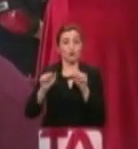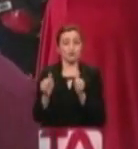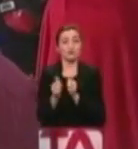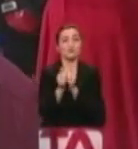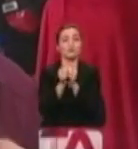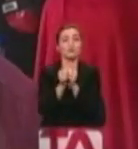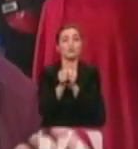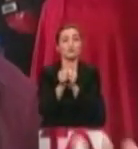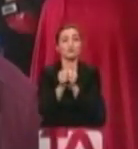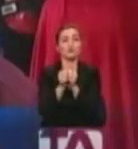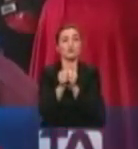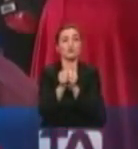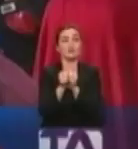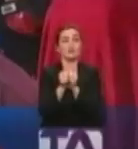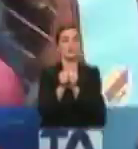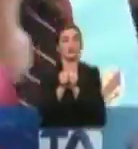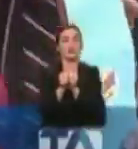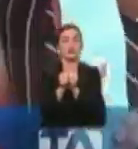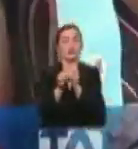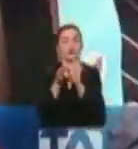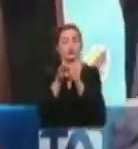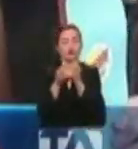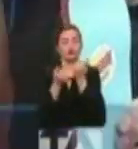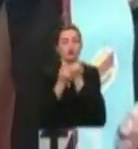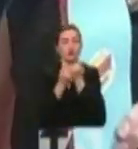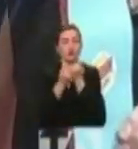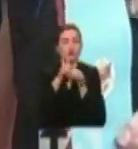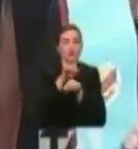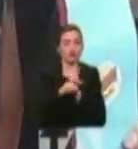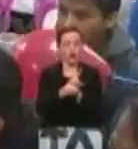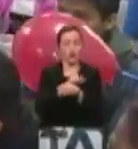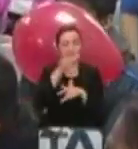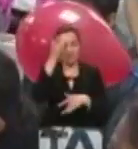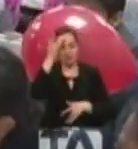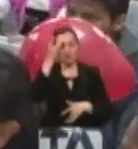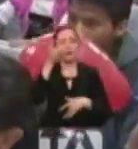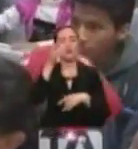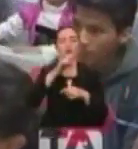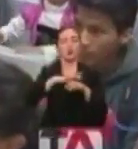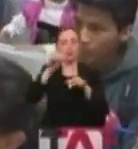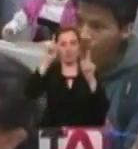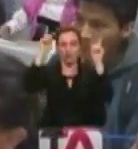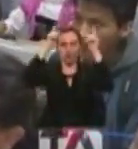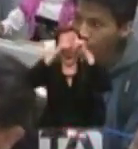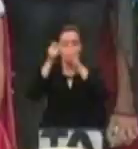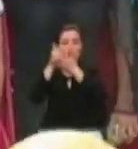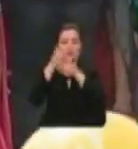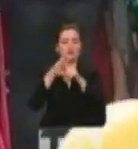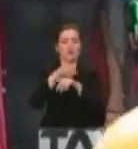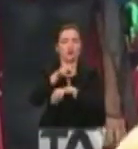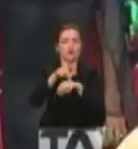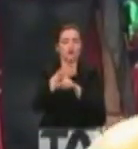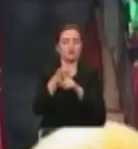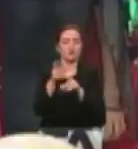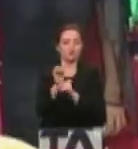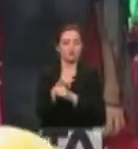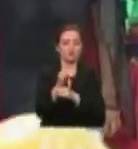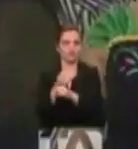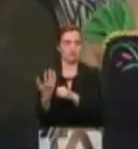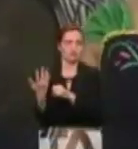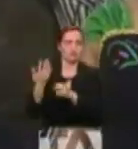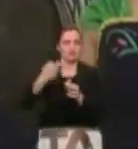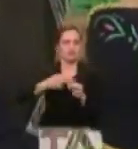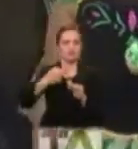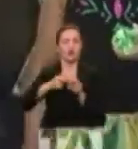unirse justamente para una causa de esta. Médicos, enfermeras, auxiliares y de otras profesiones de distintas instituciones